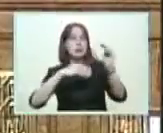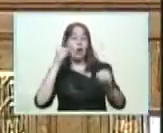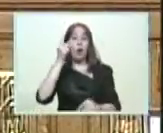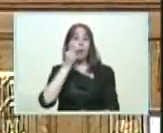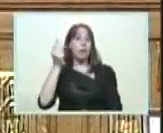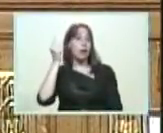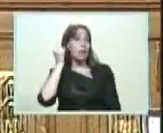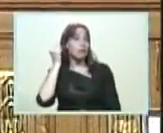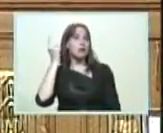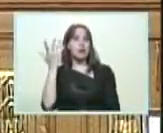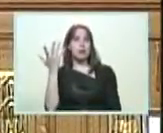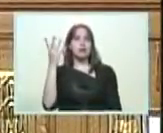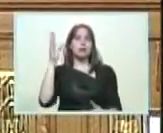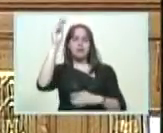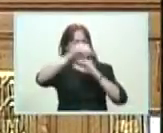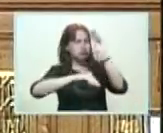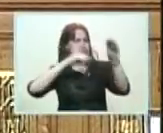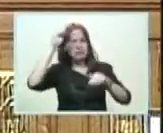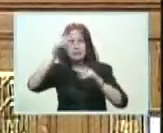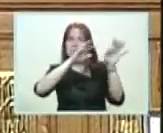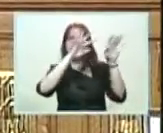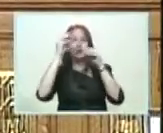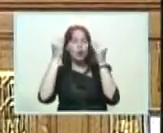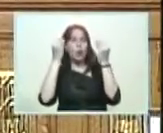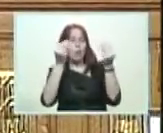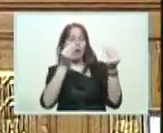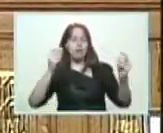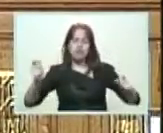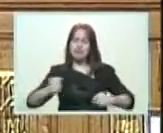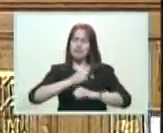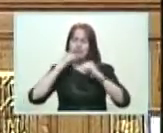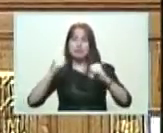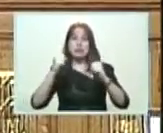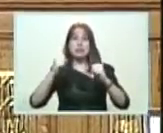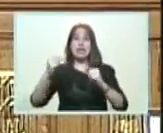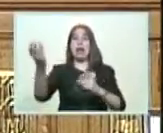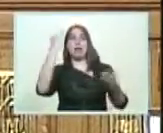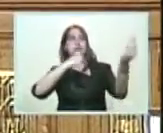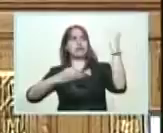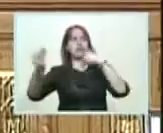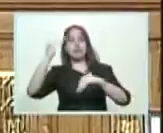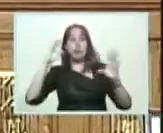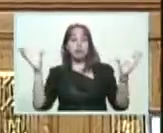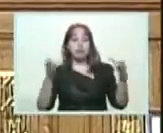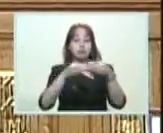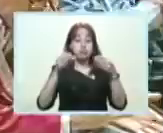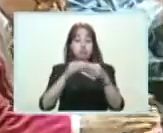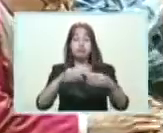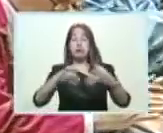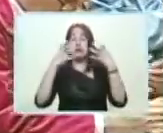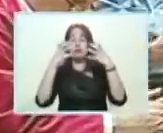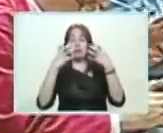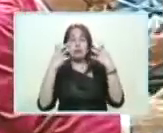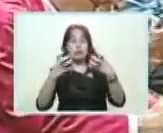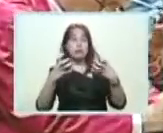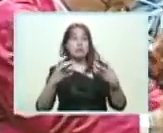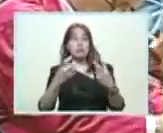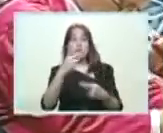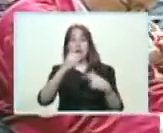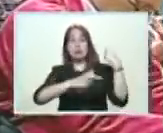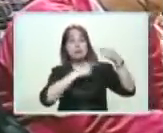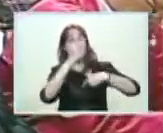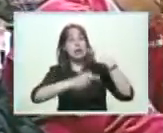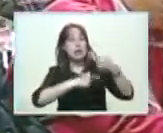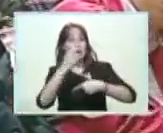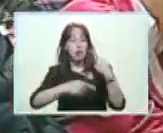mujer, levantó el más poderoso movimiento social que se haya conocido en la historia política de dos siglos en